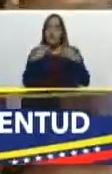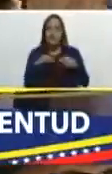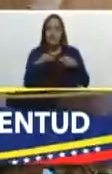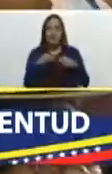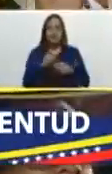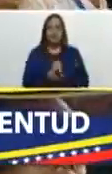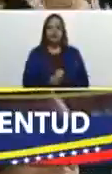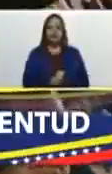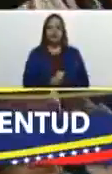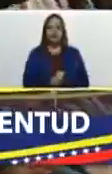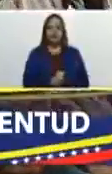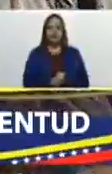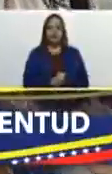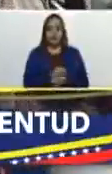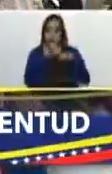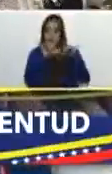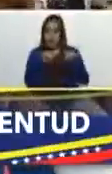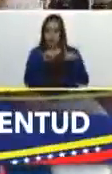Por eso,